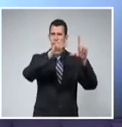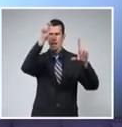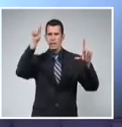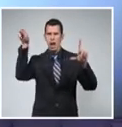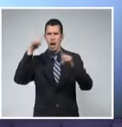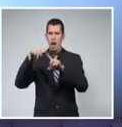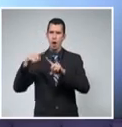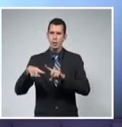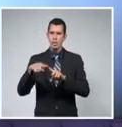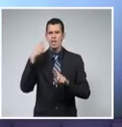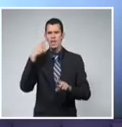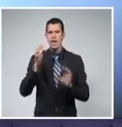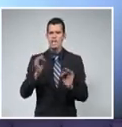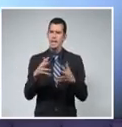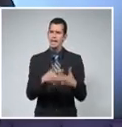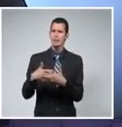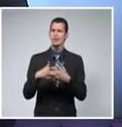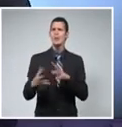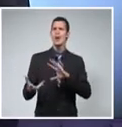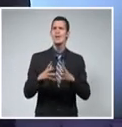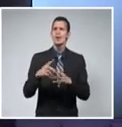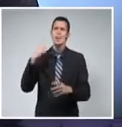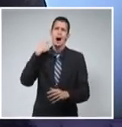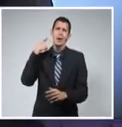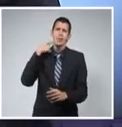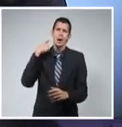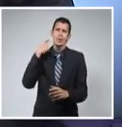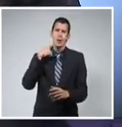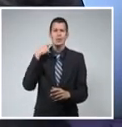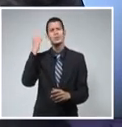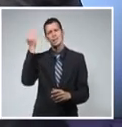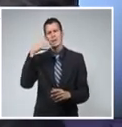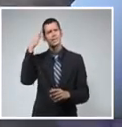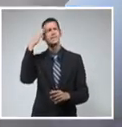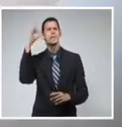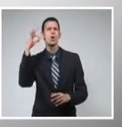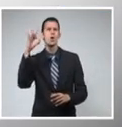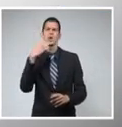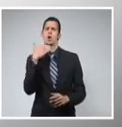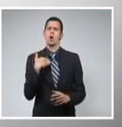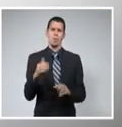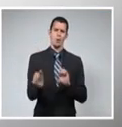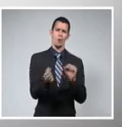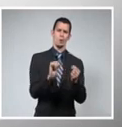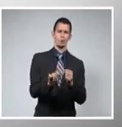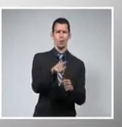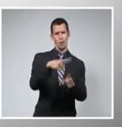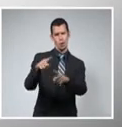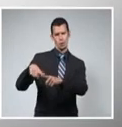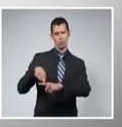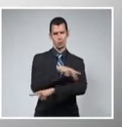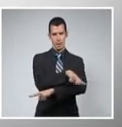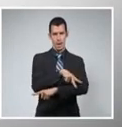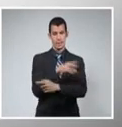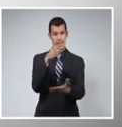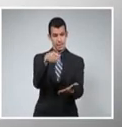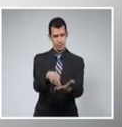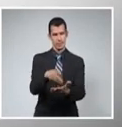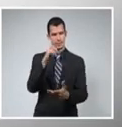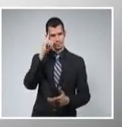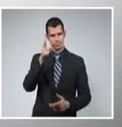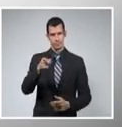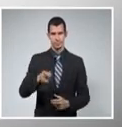parece? Vamos a seguir viendo en ese manual. Miren. Métodos de protestas y